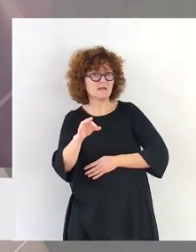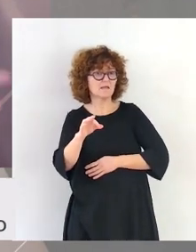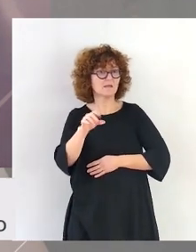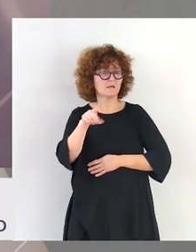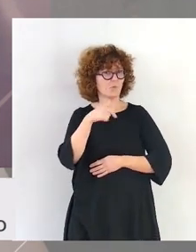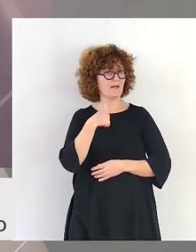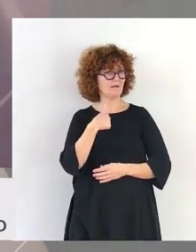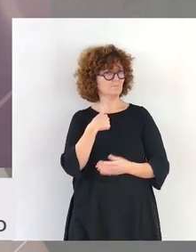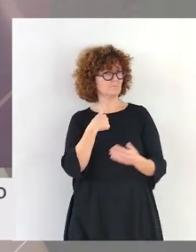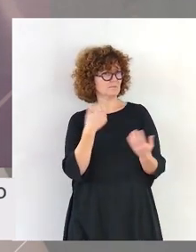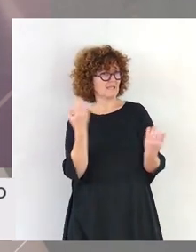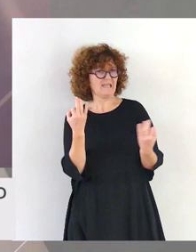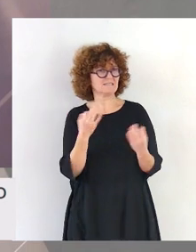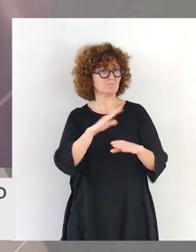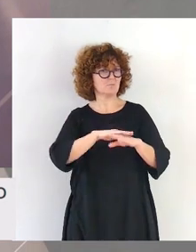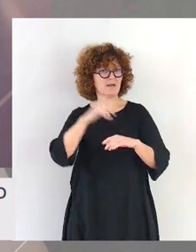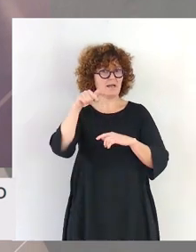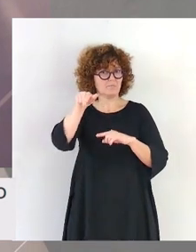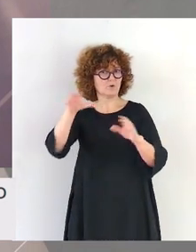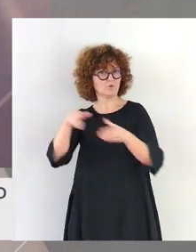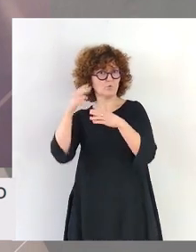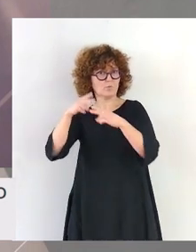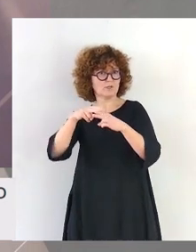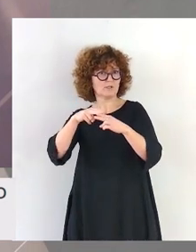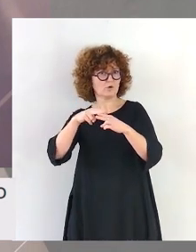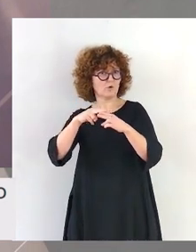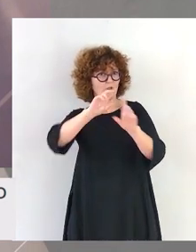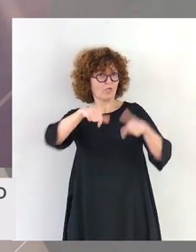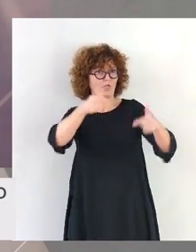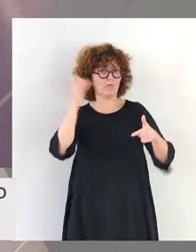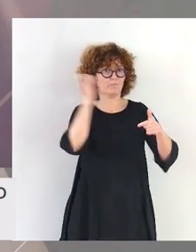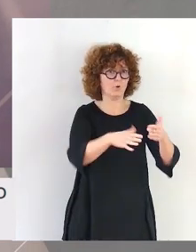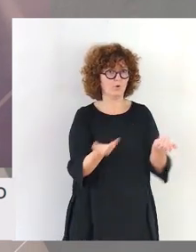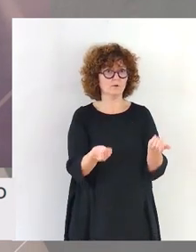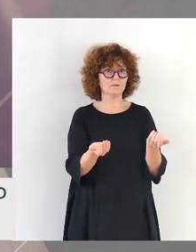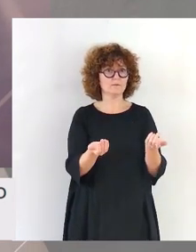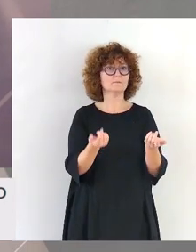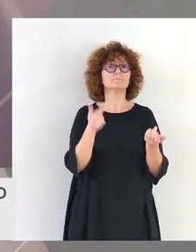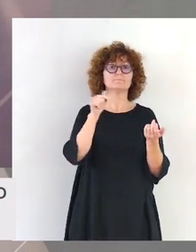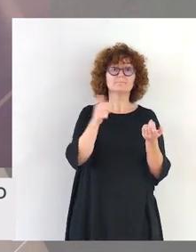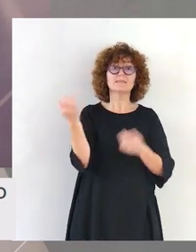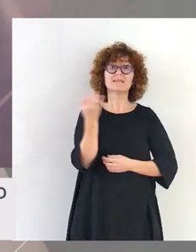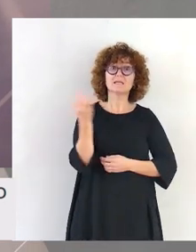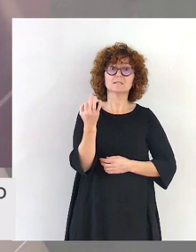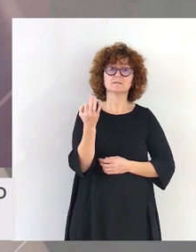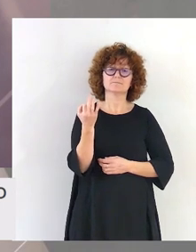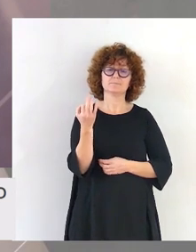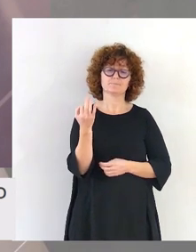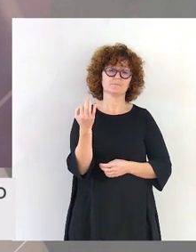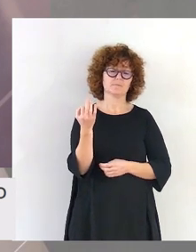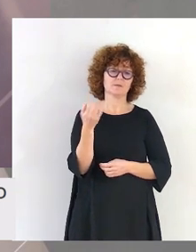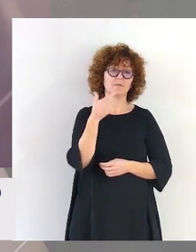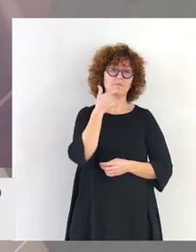Bueno está bien no nos dican un favor pero por otro lado dices qué hay debajo de esto pues debajo de esto es la negación de